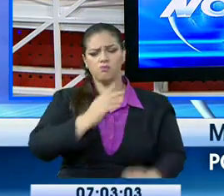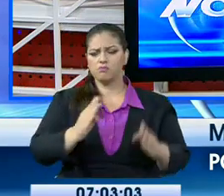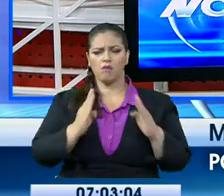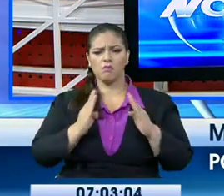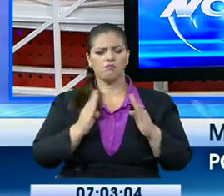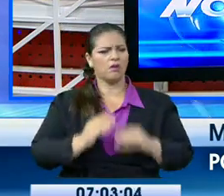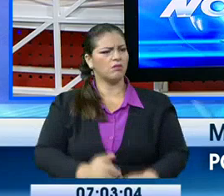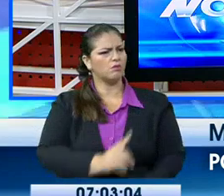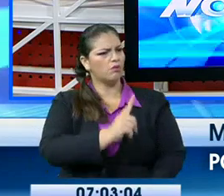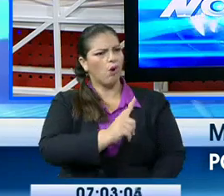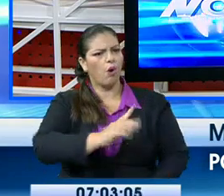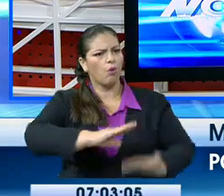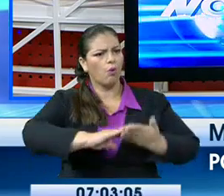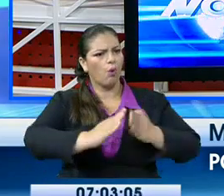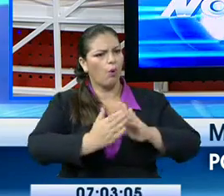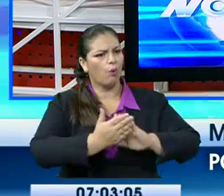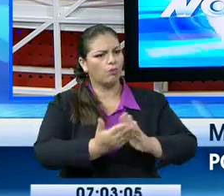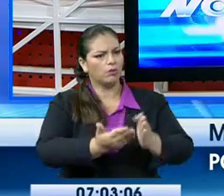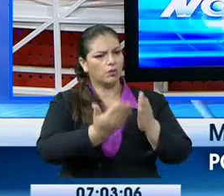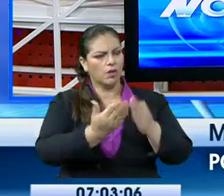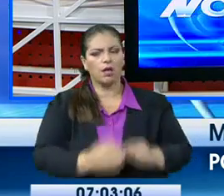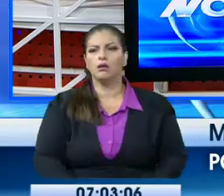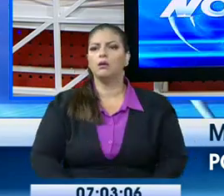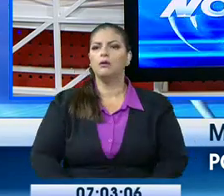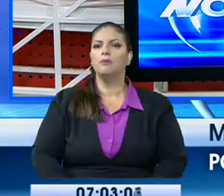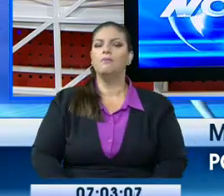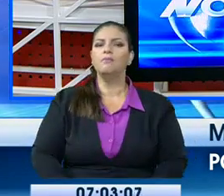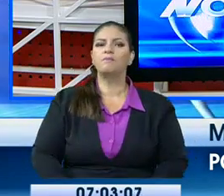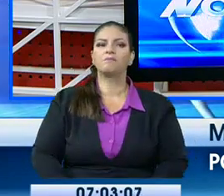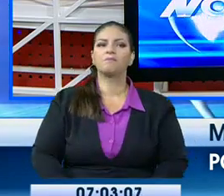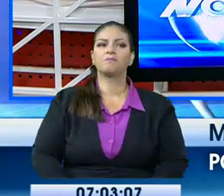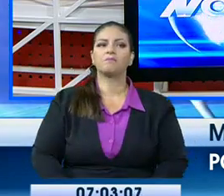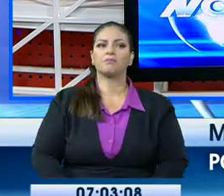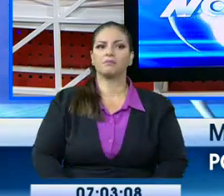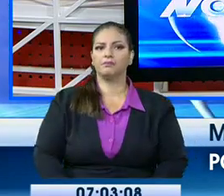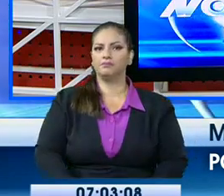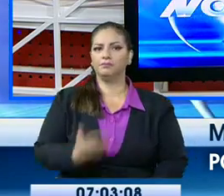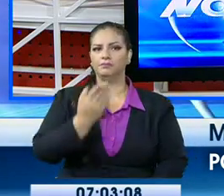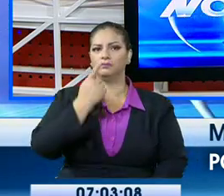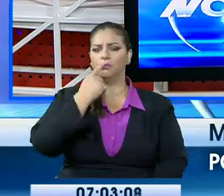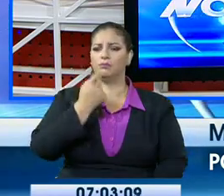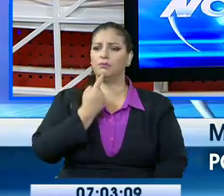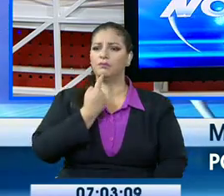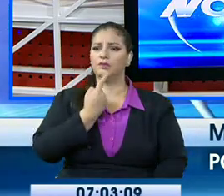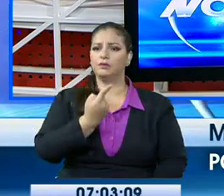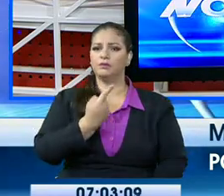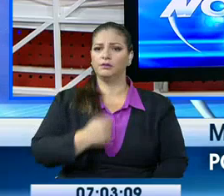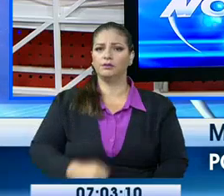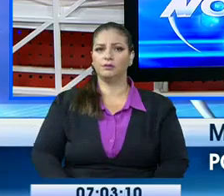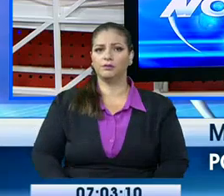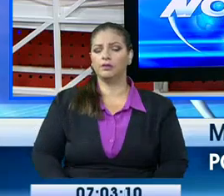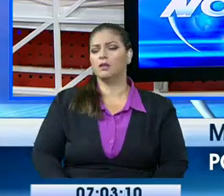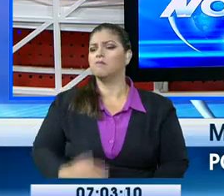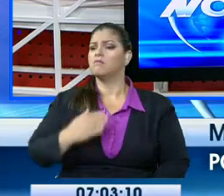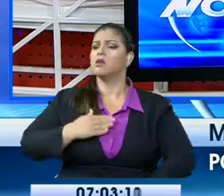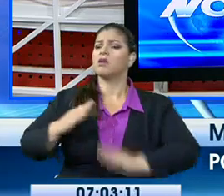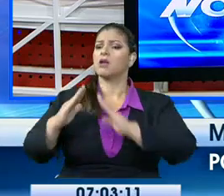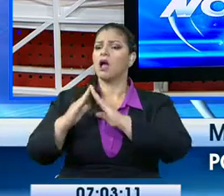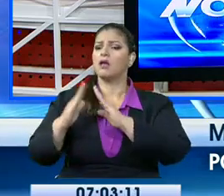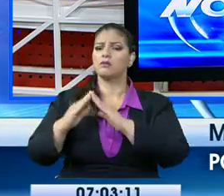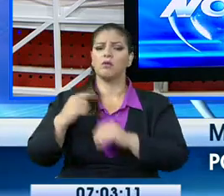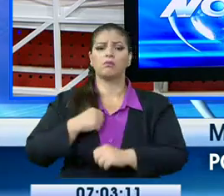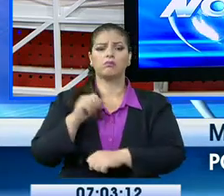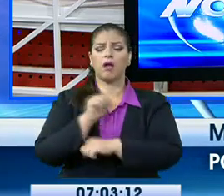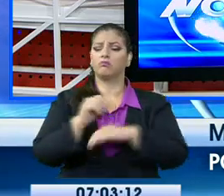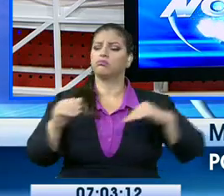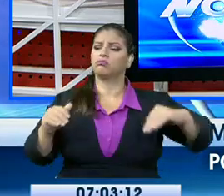aparentemente escuchó algo que decía, no puedo entrar a mi casa o algo así. Parece que eso fue. O como aquellos pasos peatonales que también quieren uno en